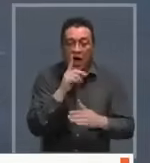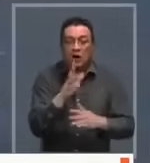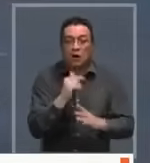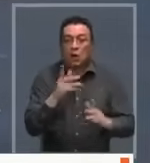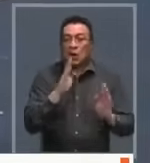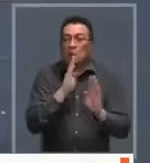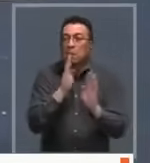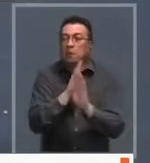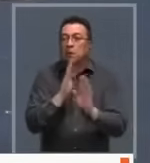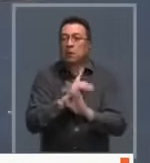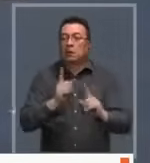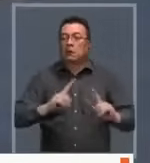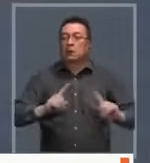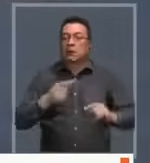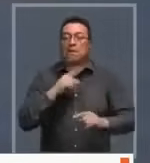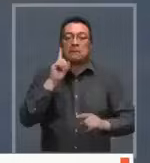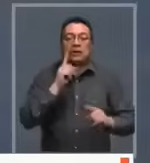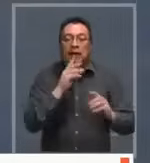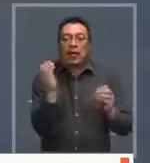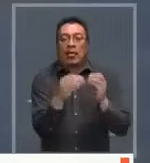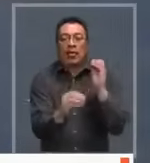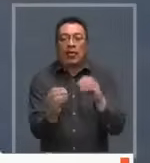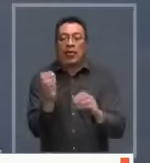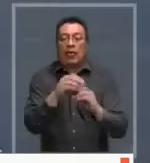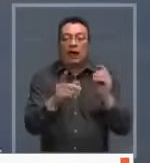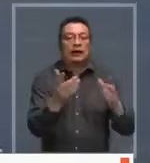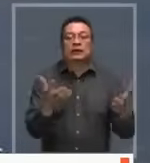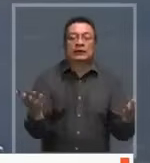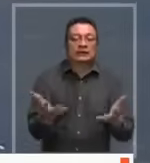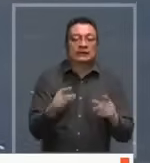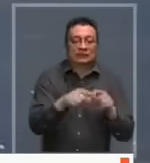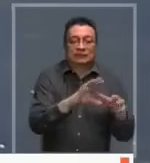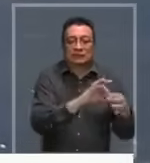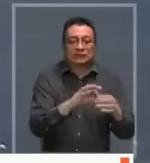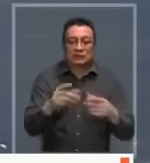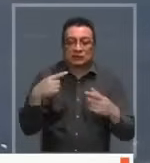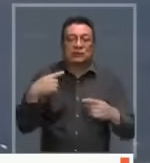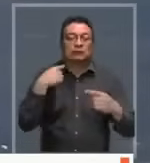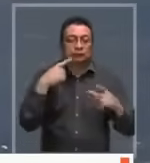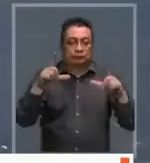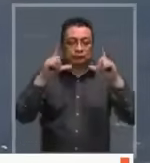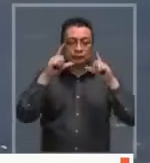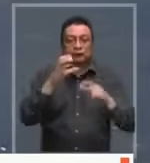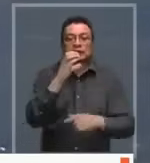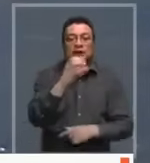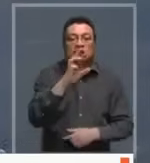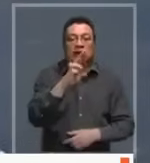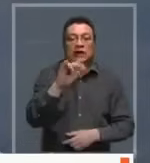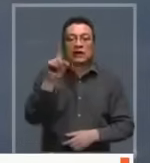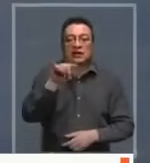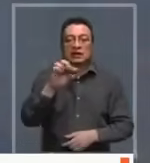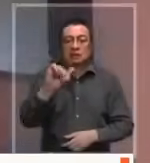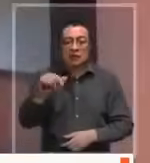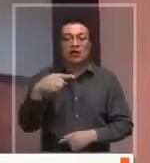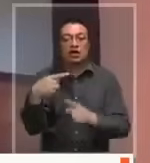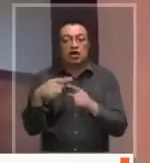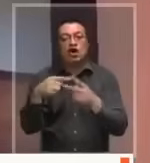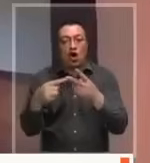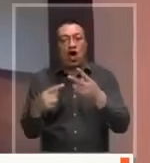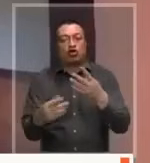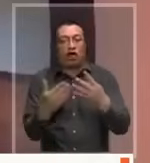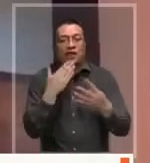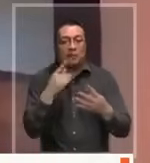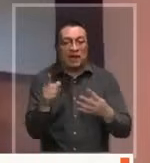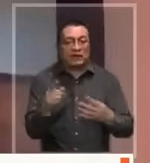de opacidad, de mentiras a la exposición que hizo Miguel Crispi y otras personas de gobierno. El